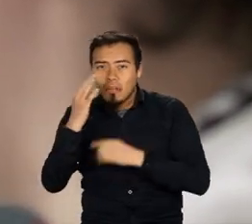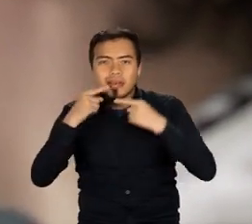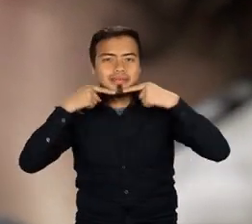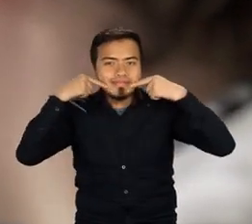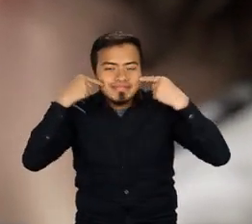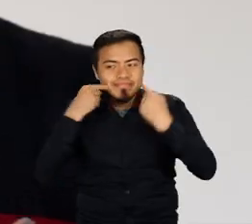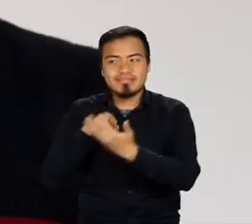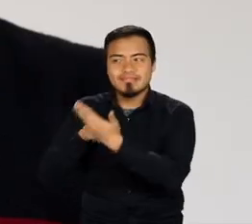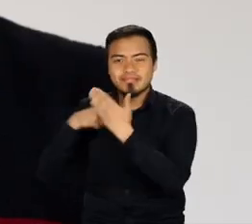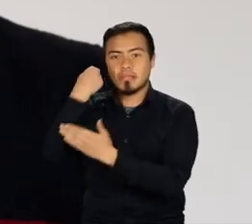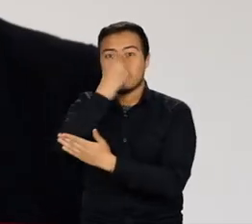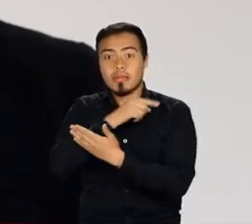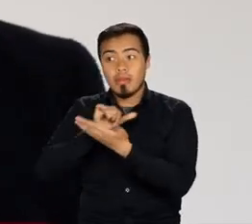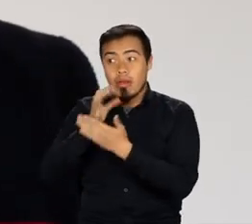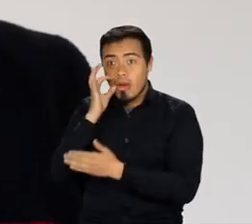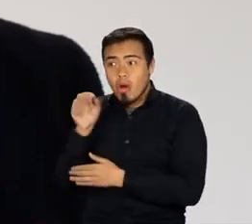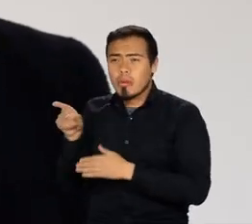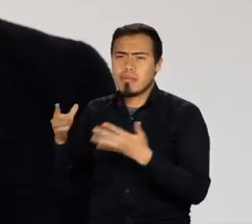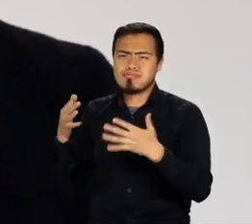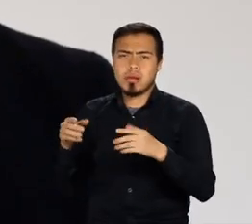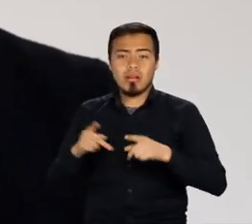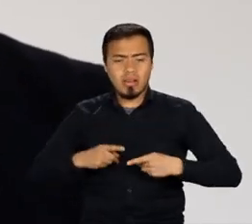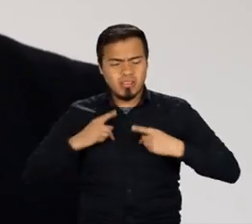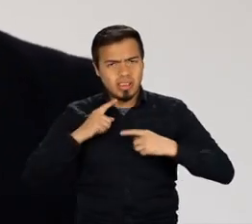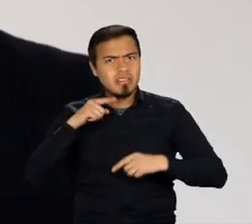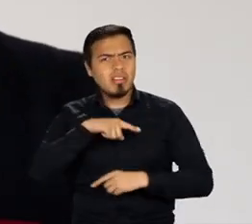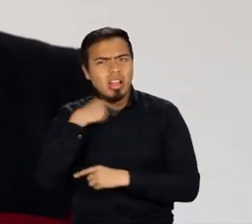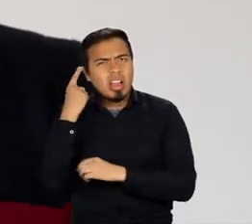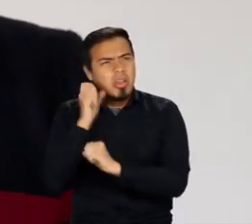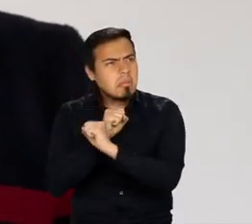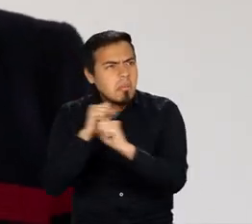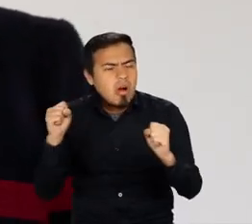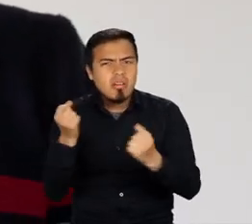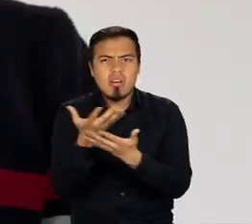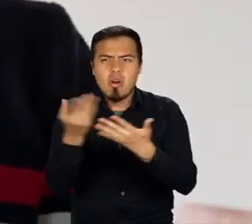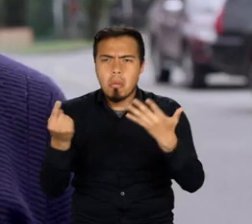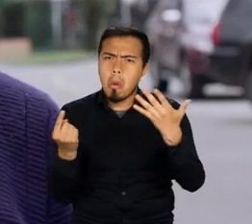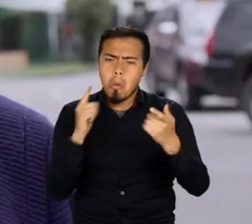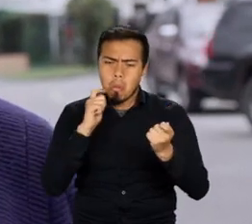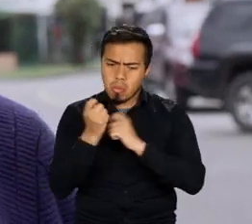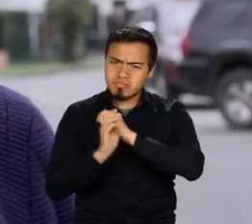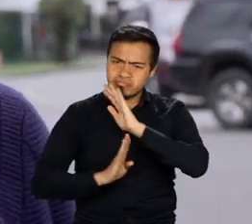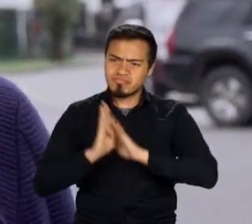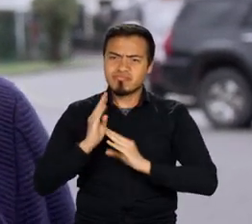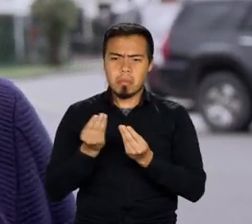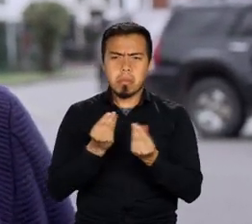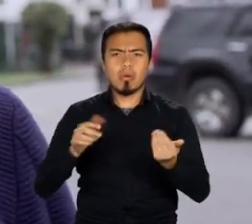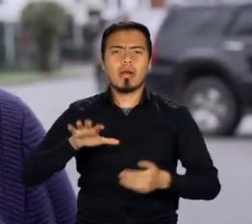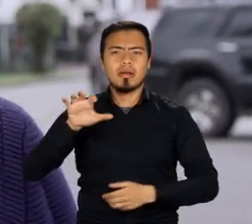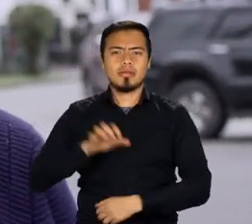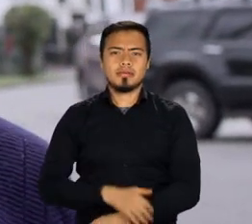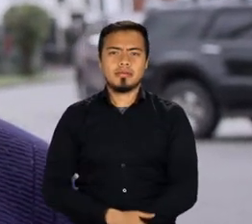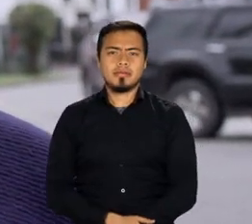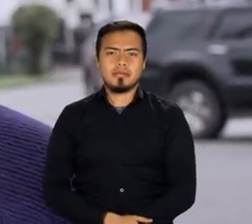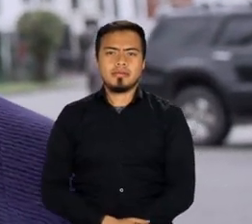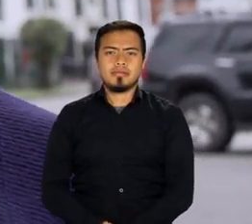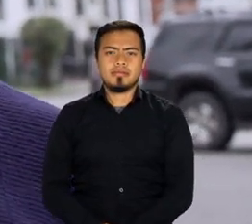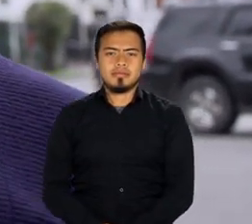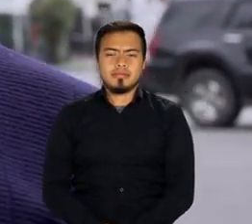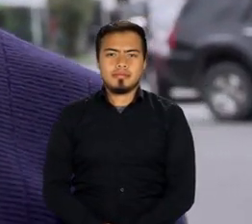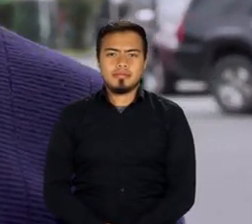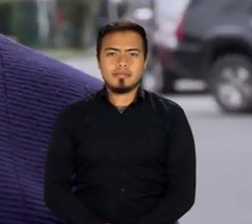Antonio es un ejemplo de que en la vida no hay nada imposible cuando se lo propone, ni siquiera superar el cáncer.